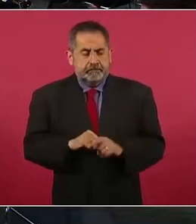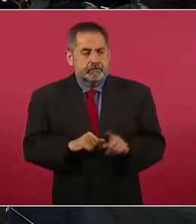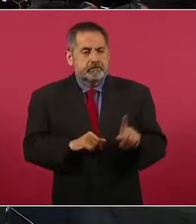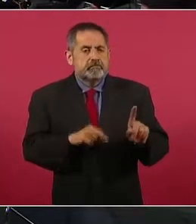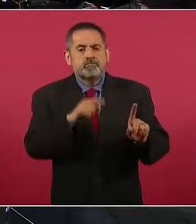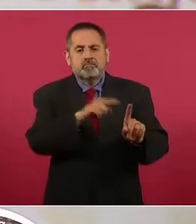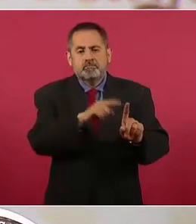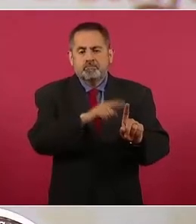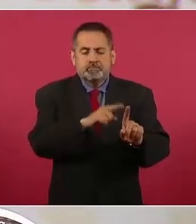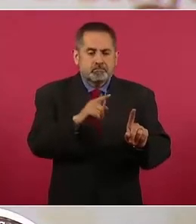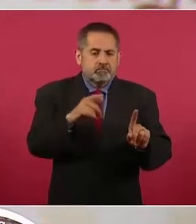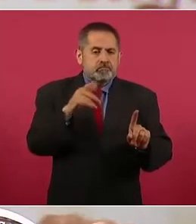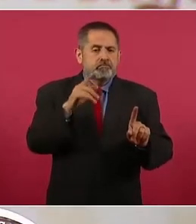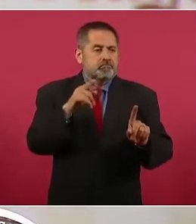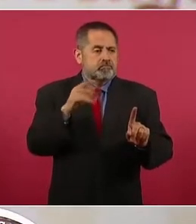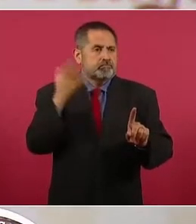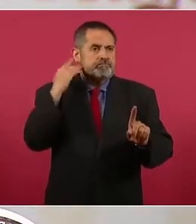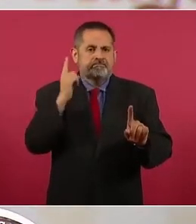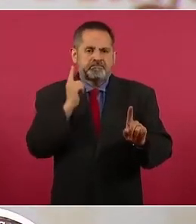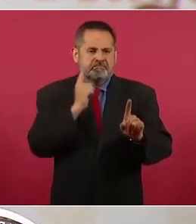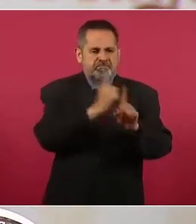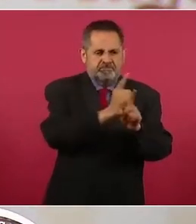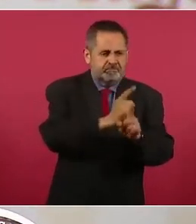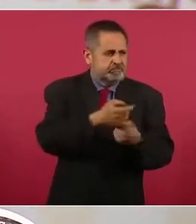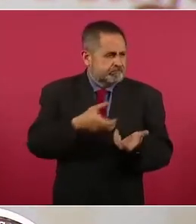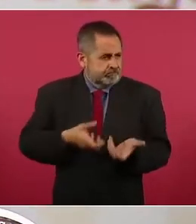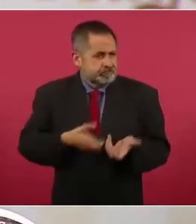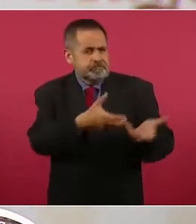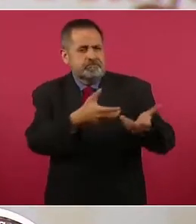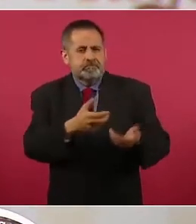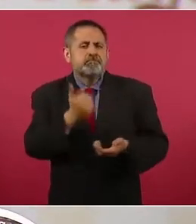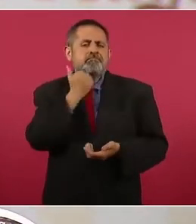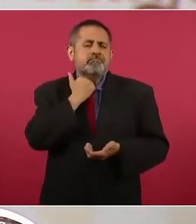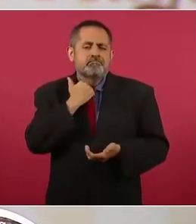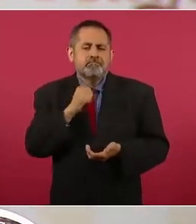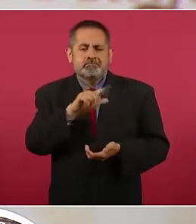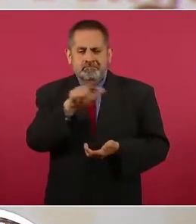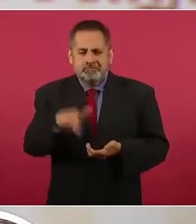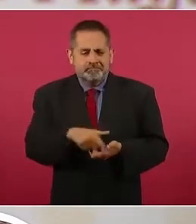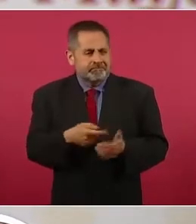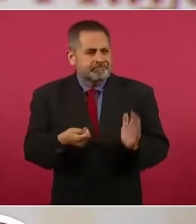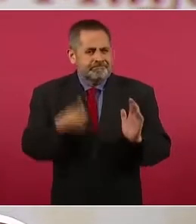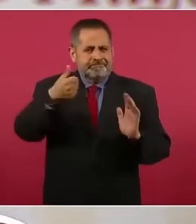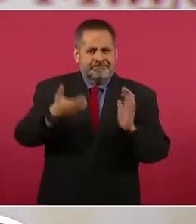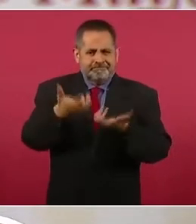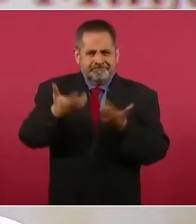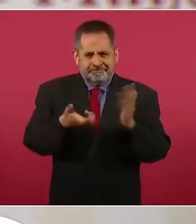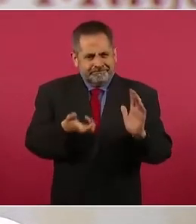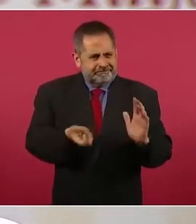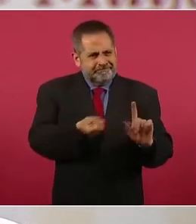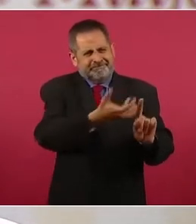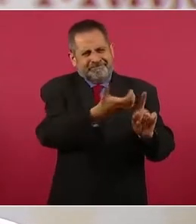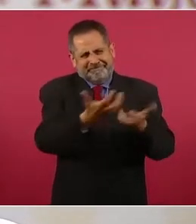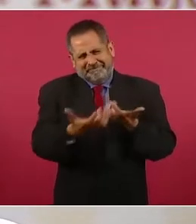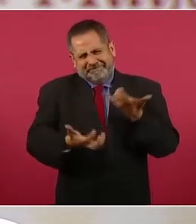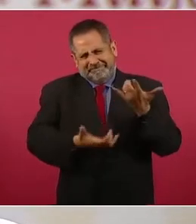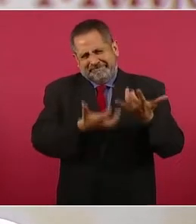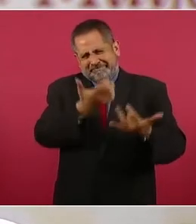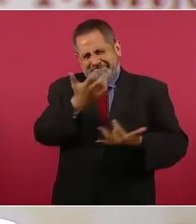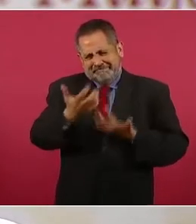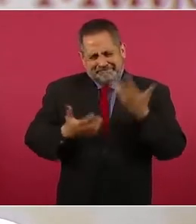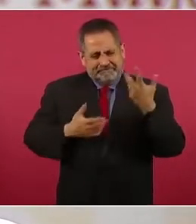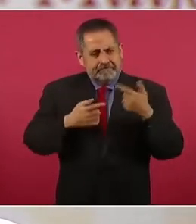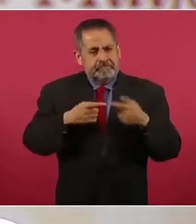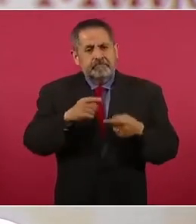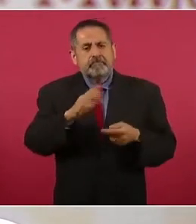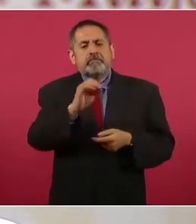fuera agredida y rociada con alcohol y después prendida en